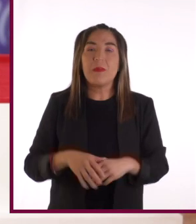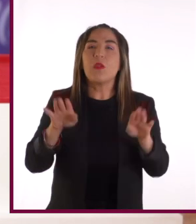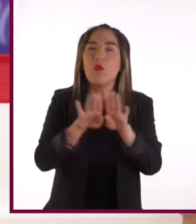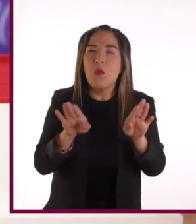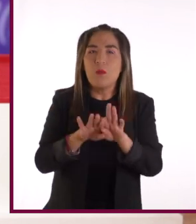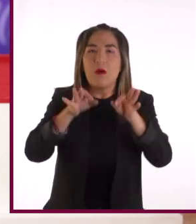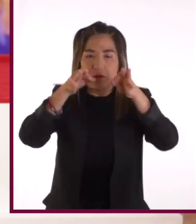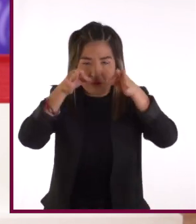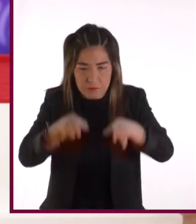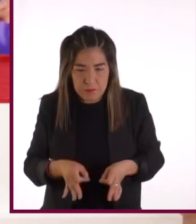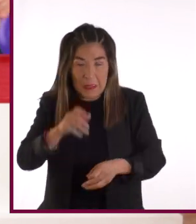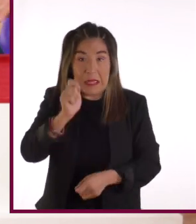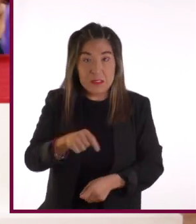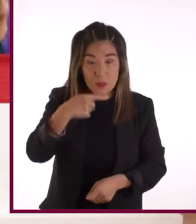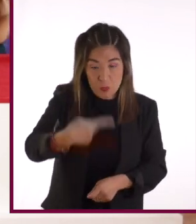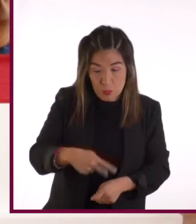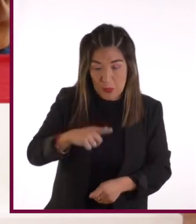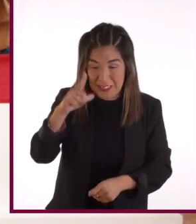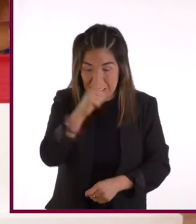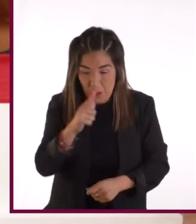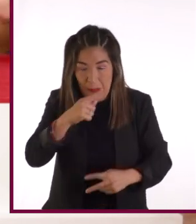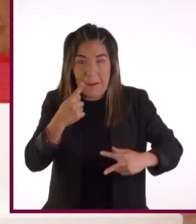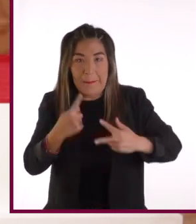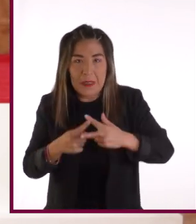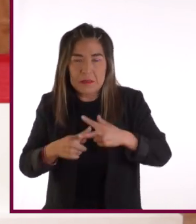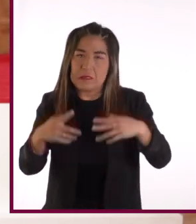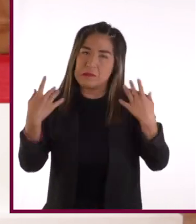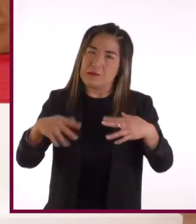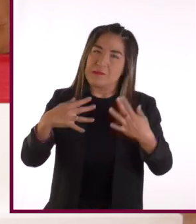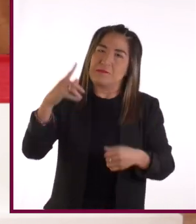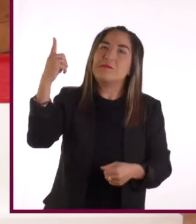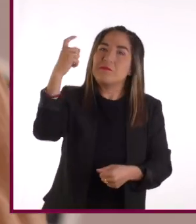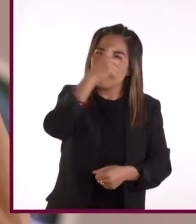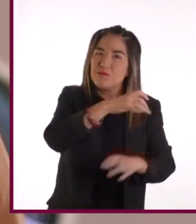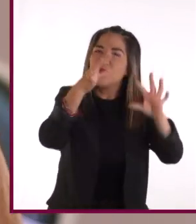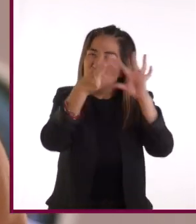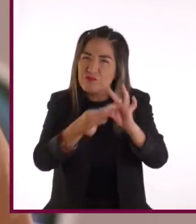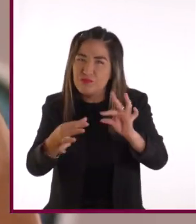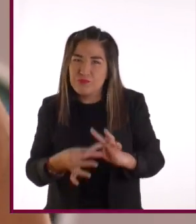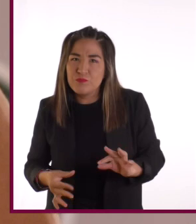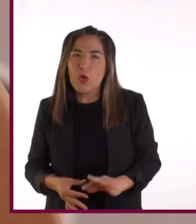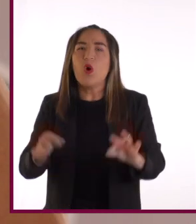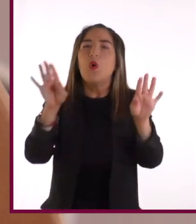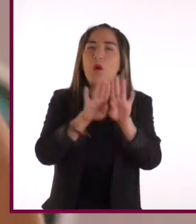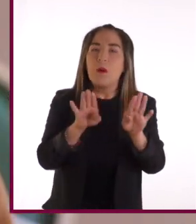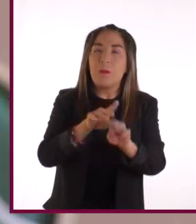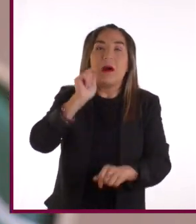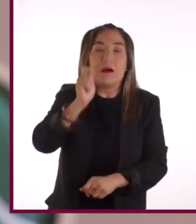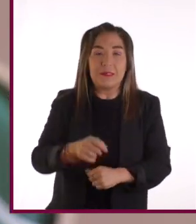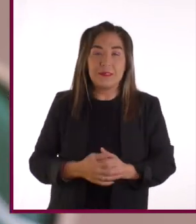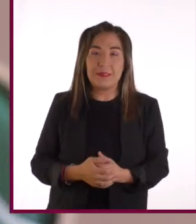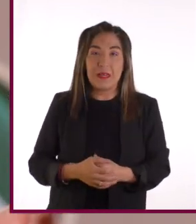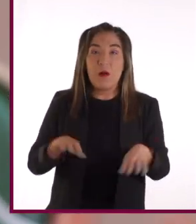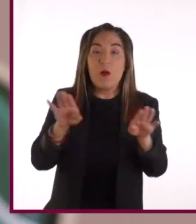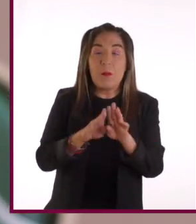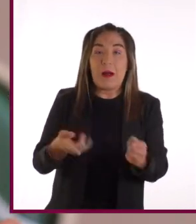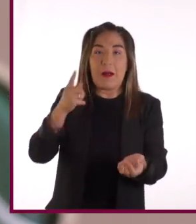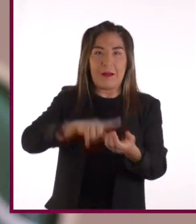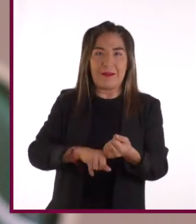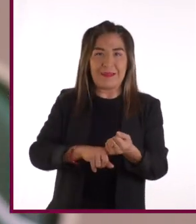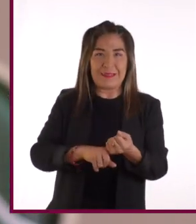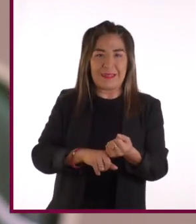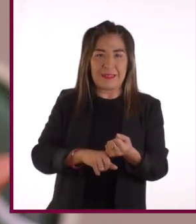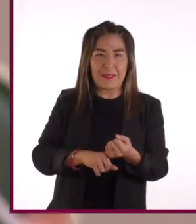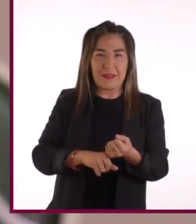Además, nos muestra que formalizar la realidad en lenguaje matemático es una tarea compleja. En esta paradoja vemos como dos supuestos